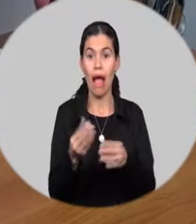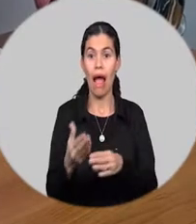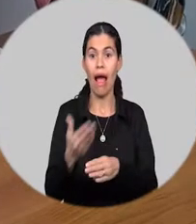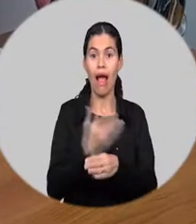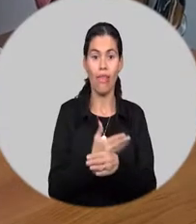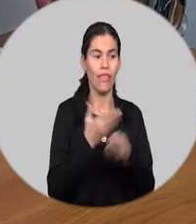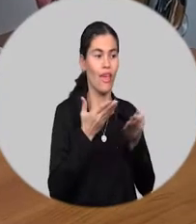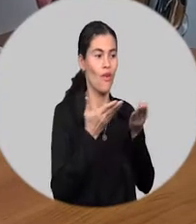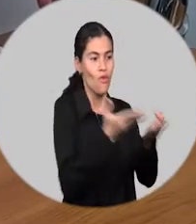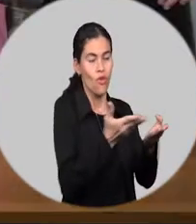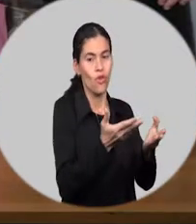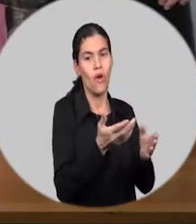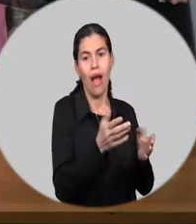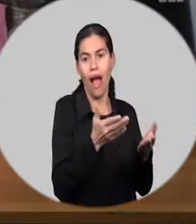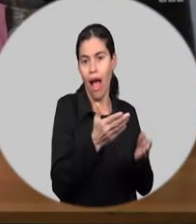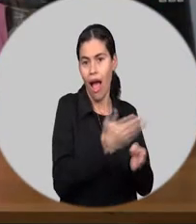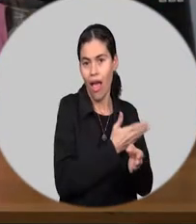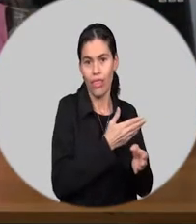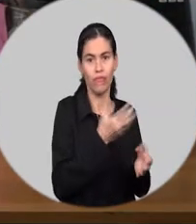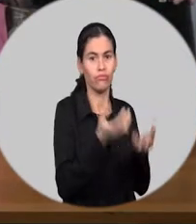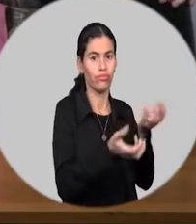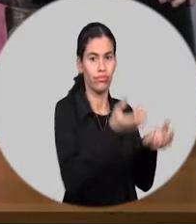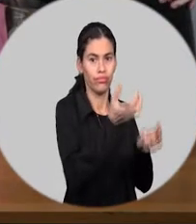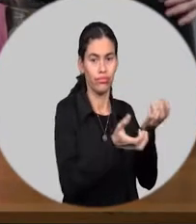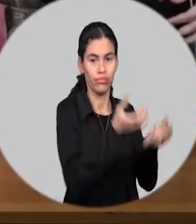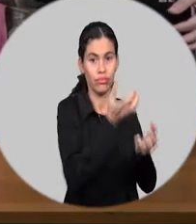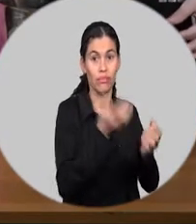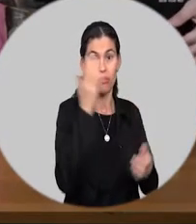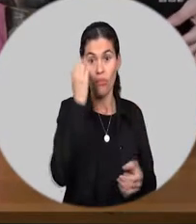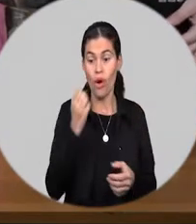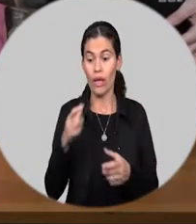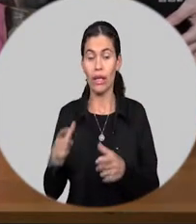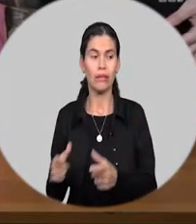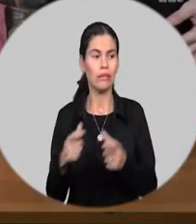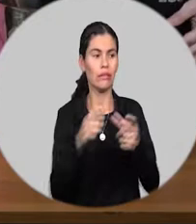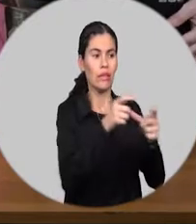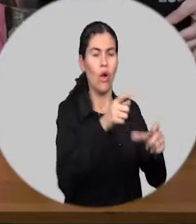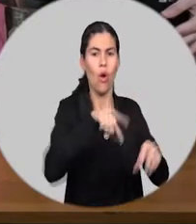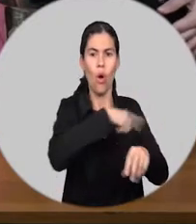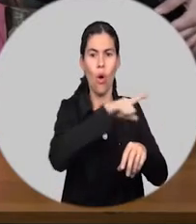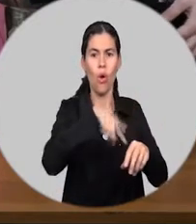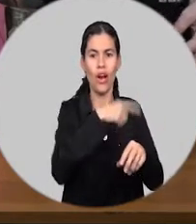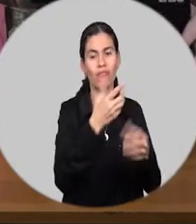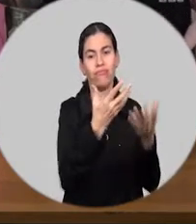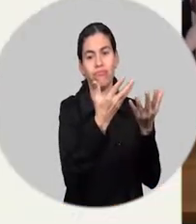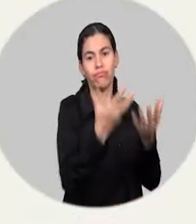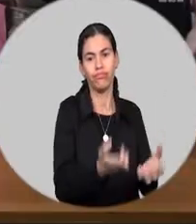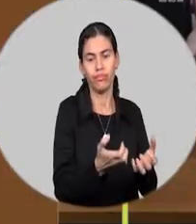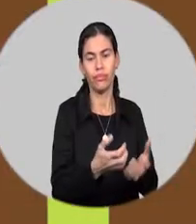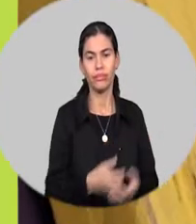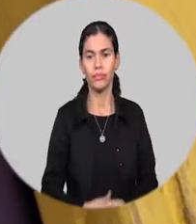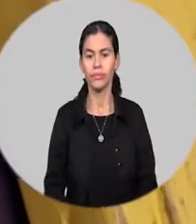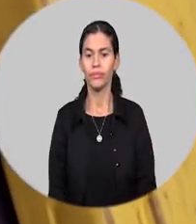el horno previamente calentado, porque no tiene que estar mucho tiempo en el horno porque si no seca la masa.